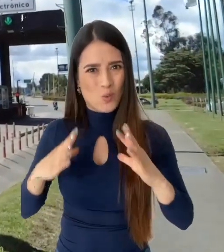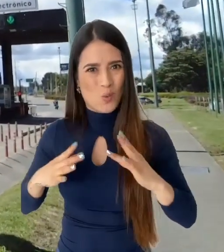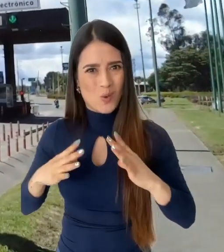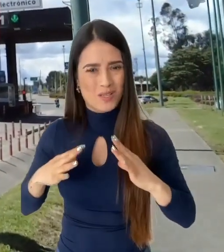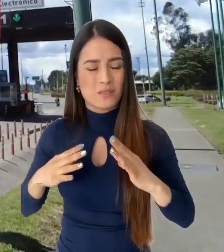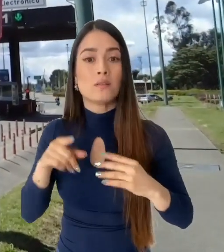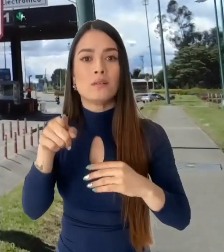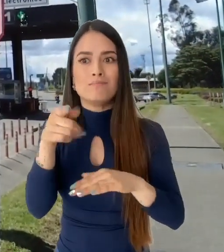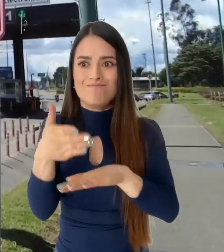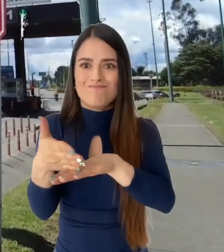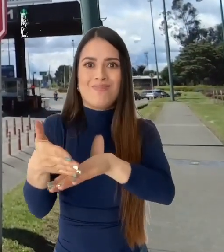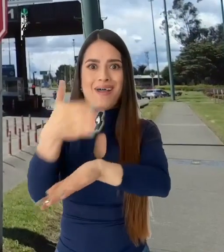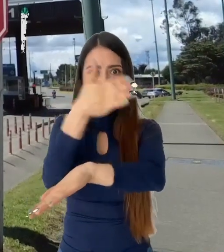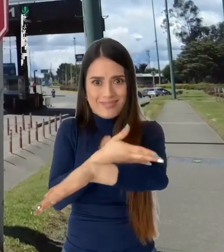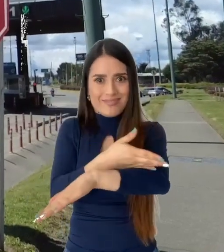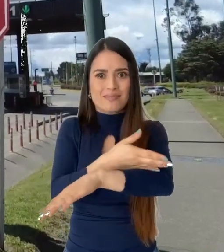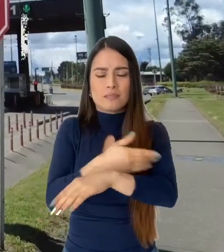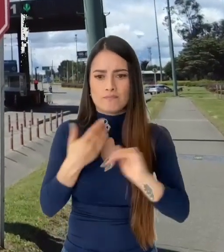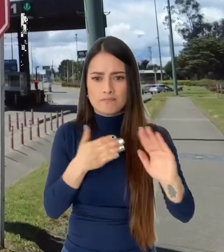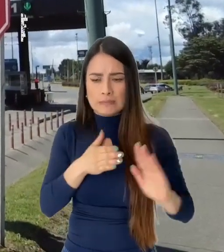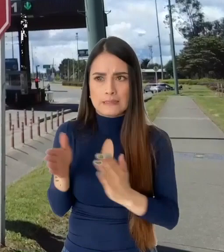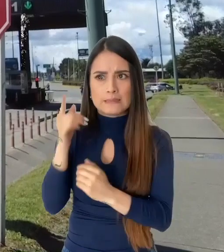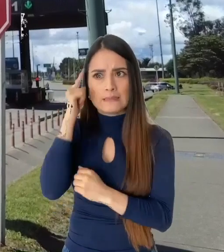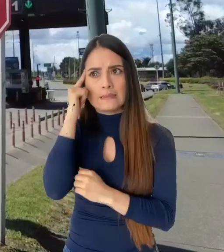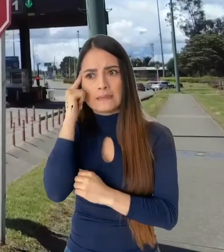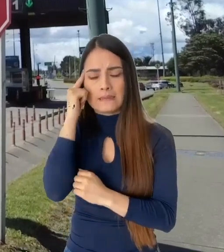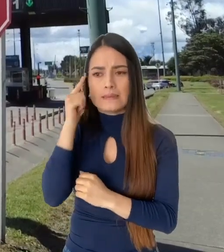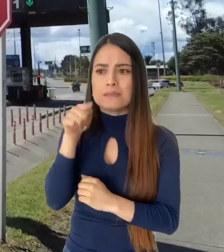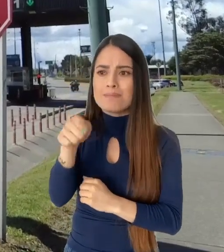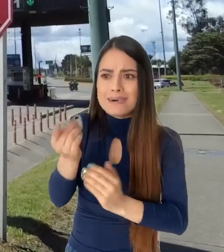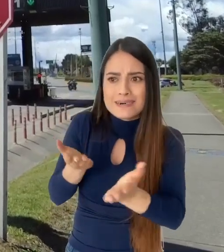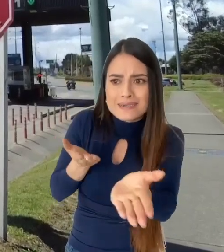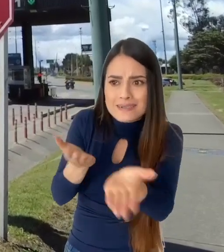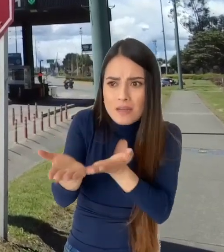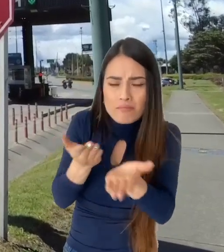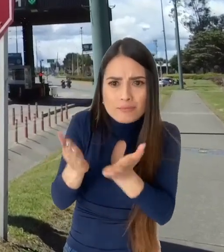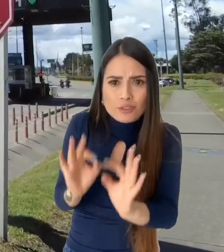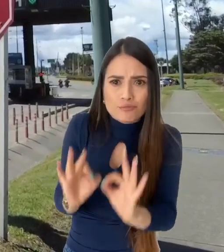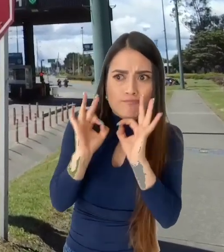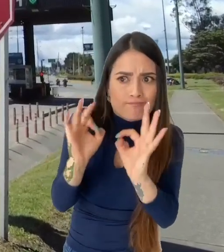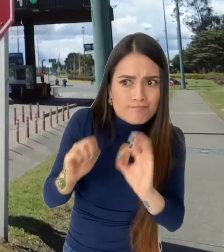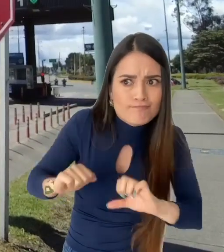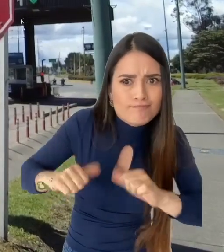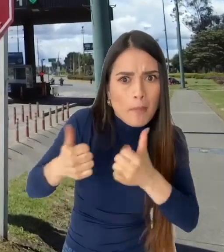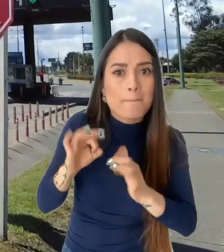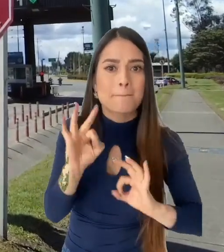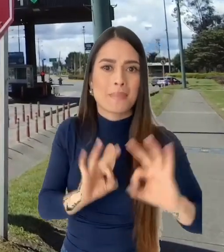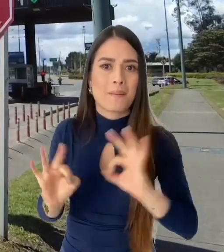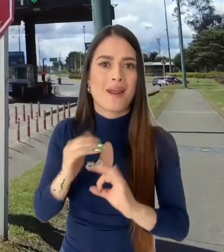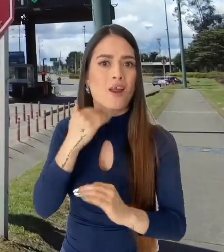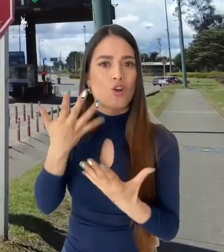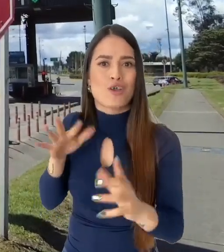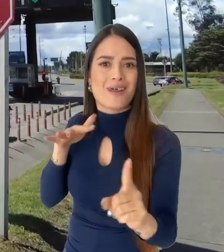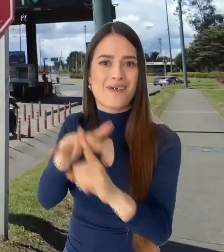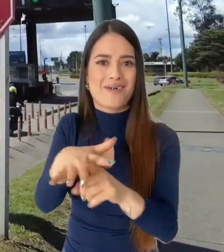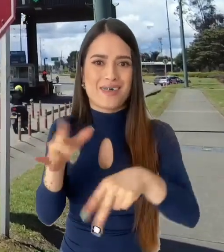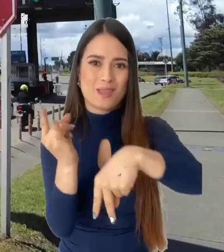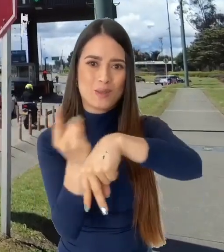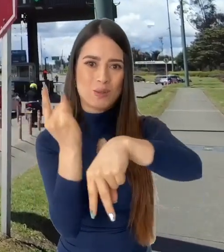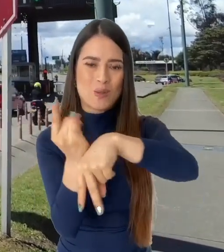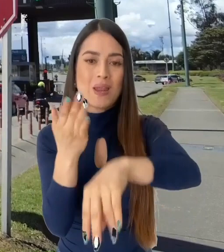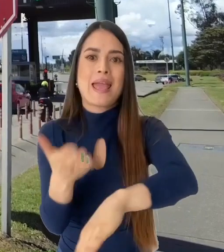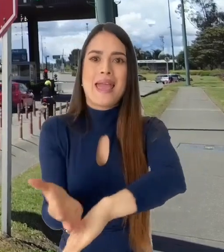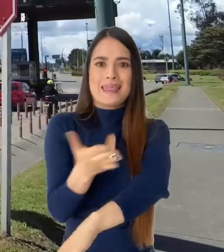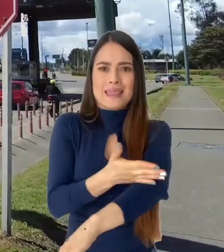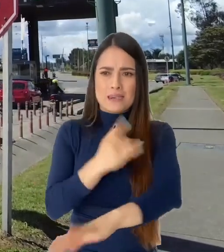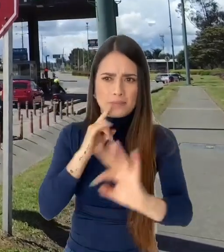año condiciones en la infraestructura de servicio que denominamos hallazgos que puedan afectar